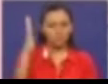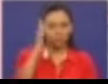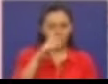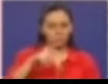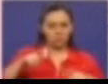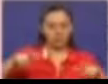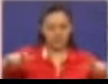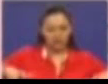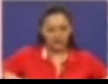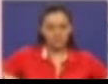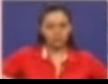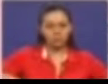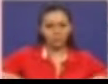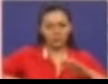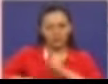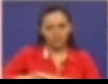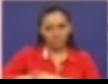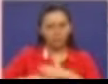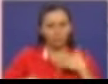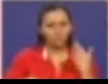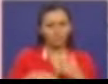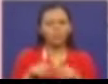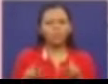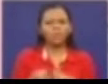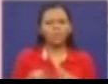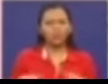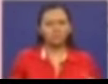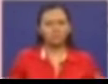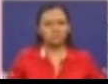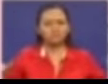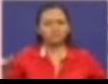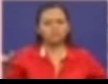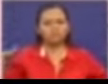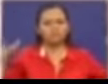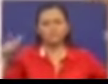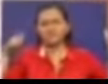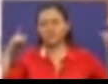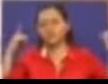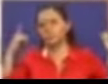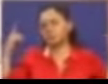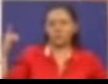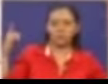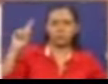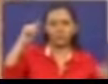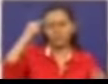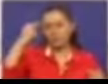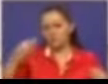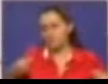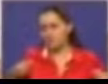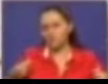cancha deportiva. Y parece pues que estamos cayendo en una opulencia, en un derroche terrible.